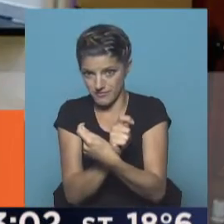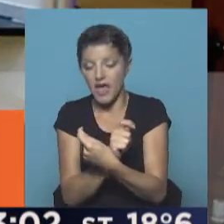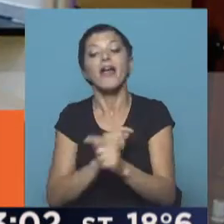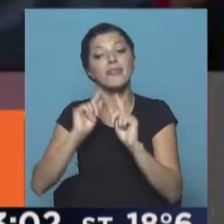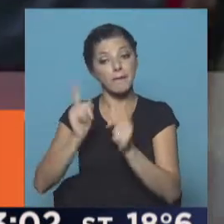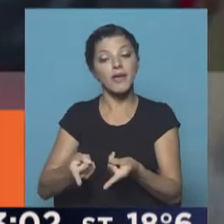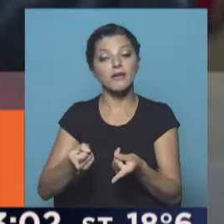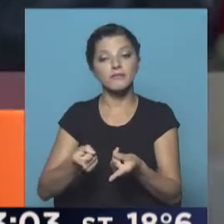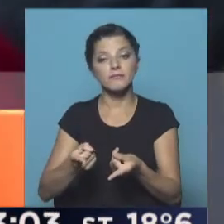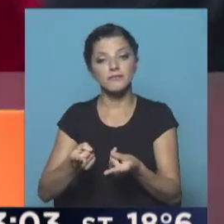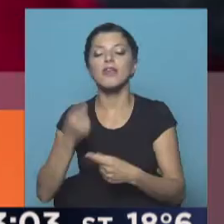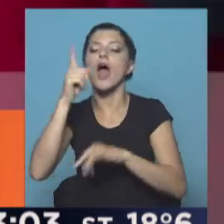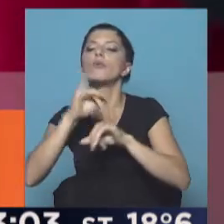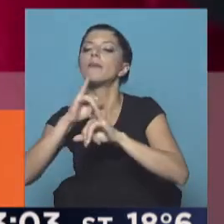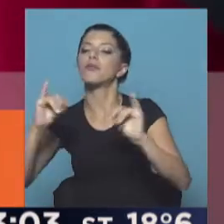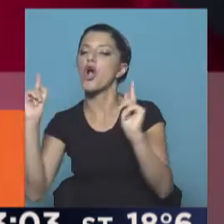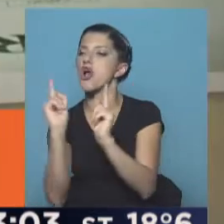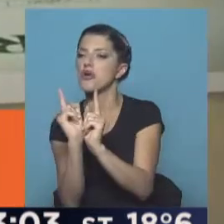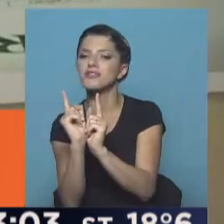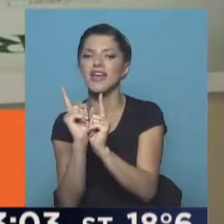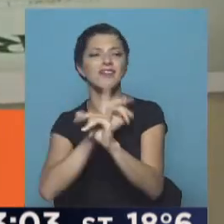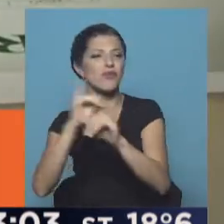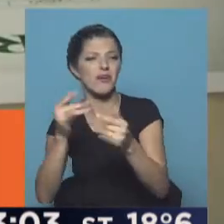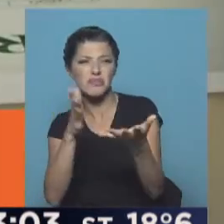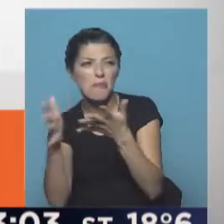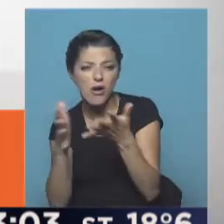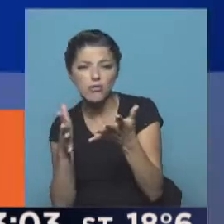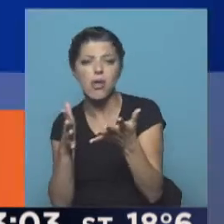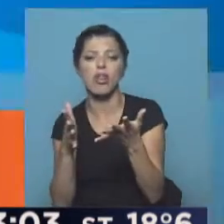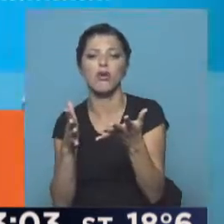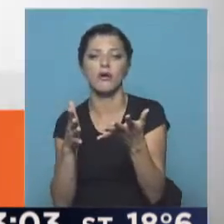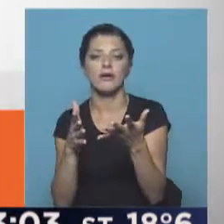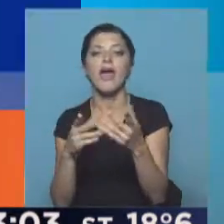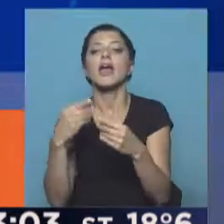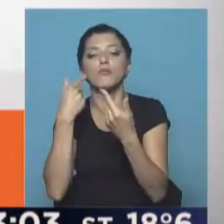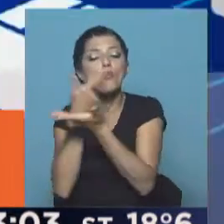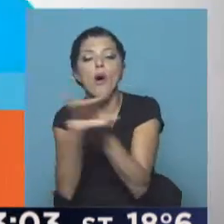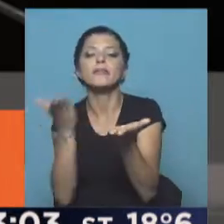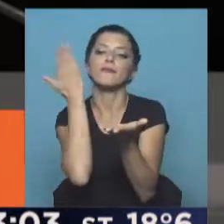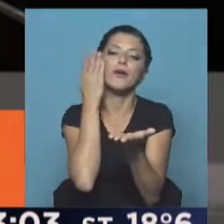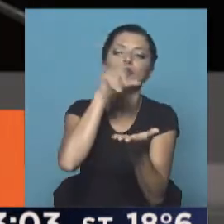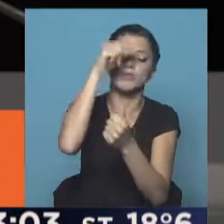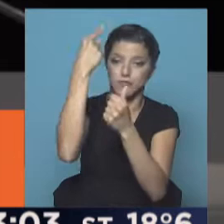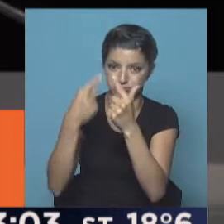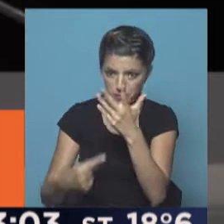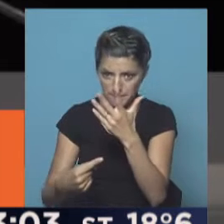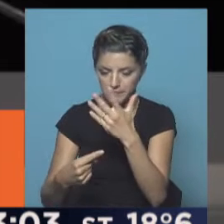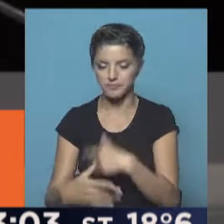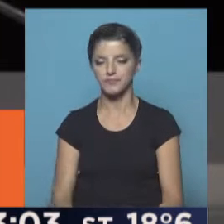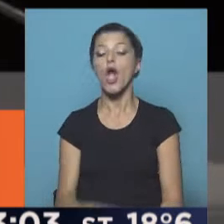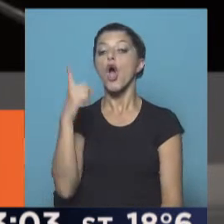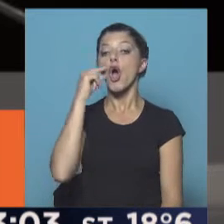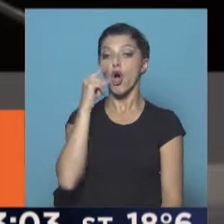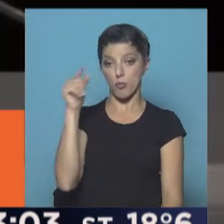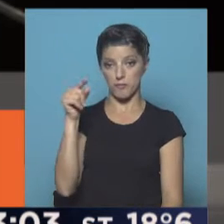la circulación de eslogans simplistas e información sin contrapesos críticos a través de las redes sociales. El constitucionalista